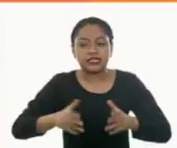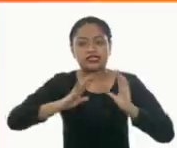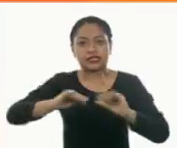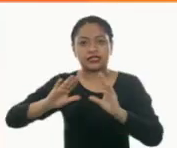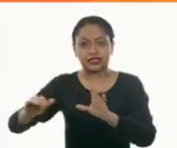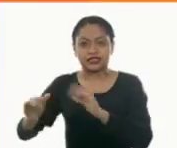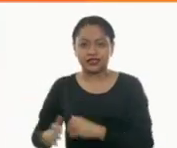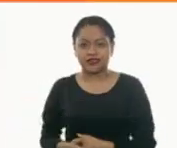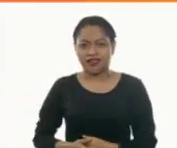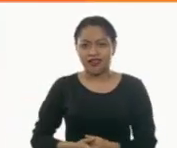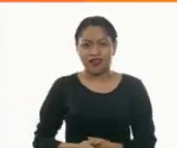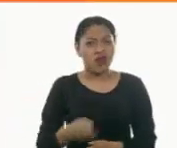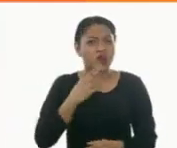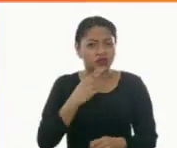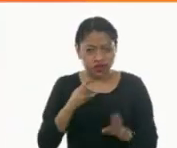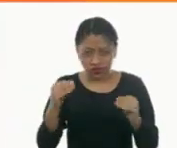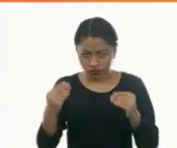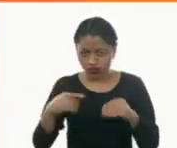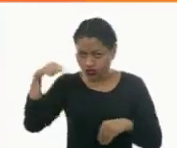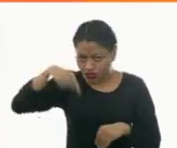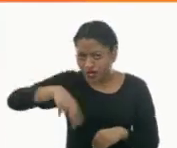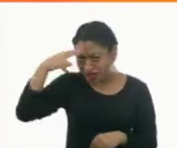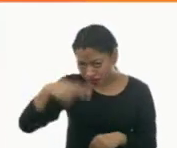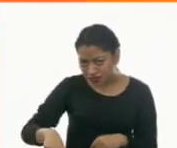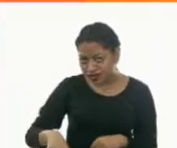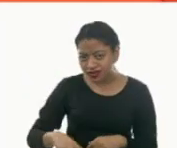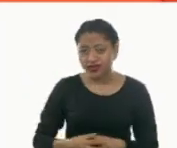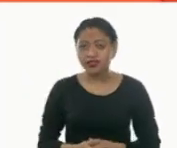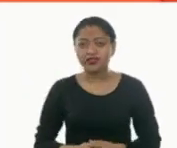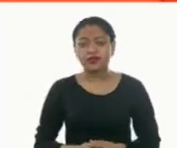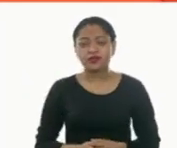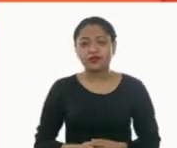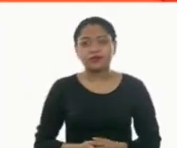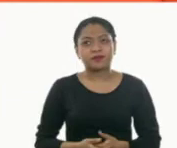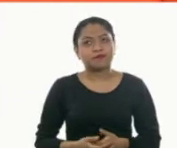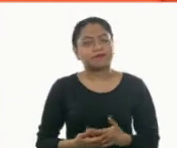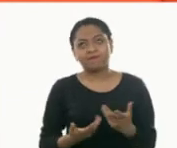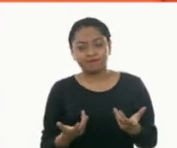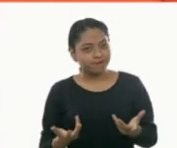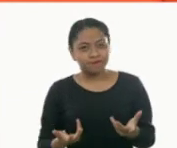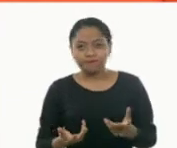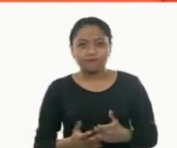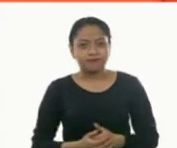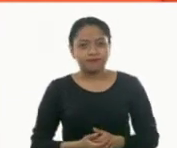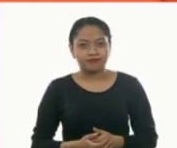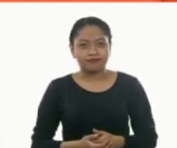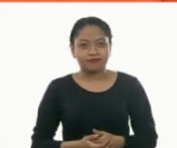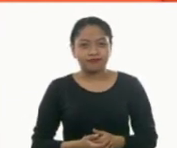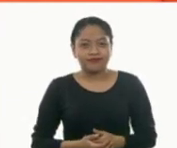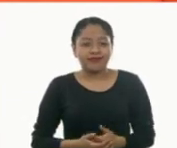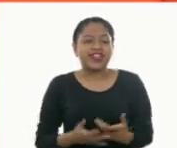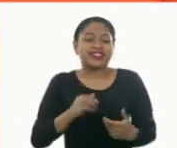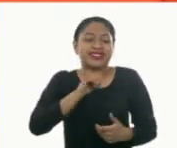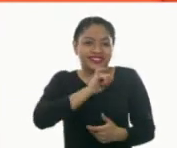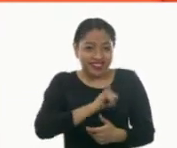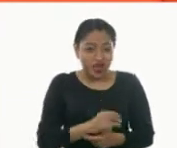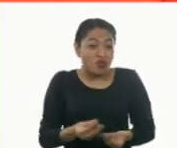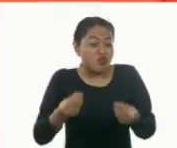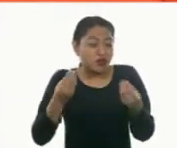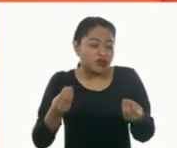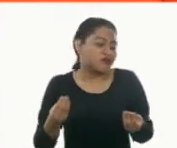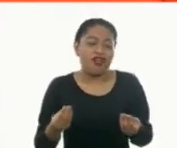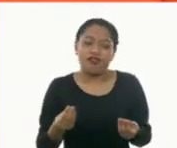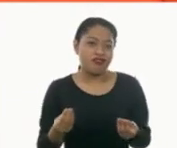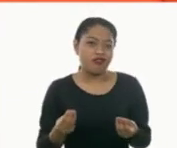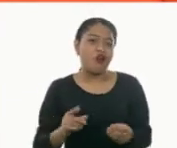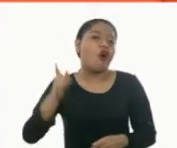¿Se utiliza mucho en México este método? No como nos gustaría, porque